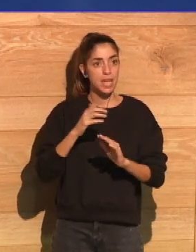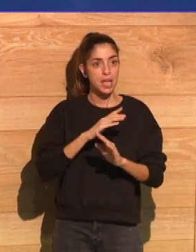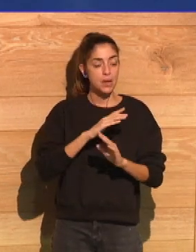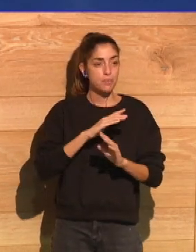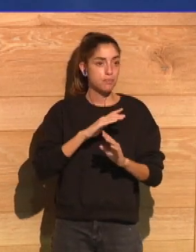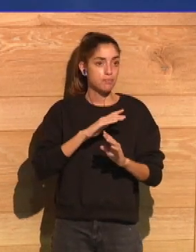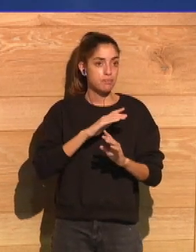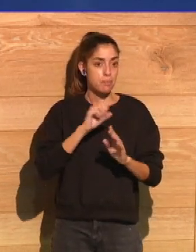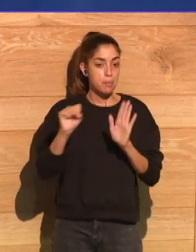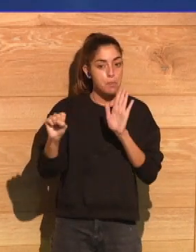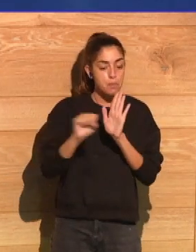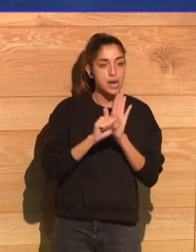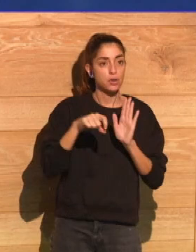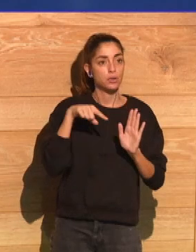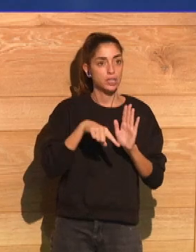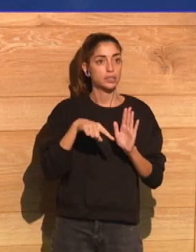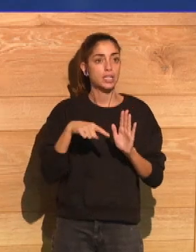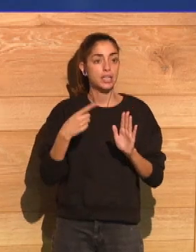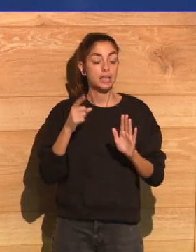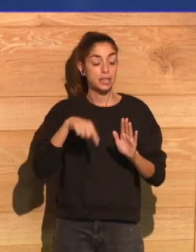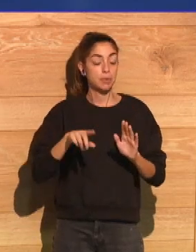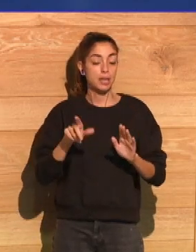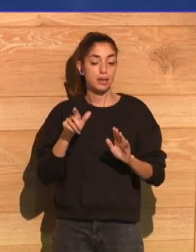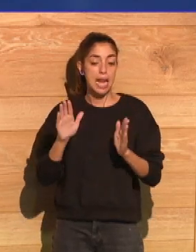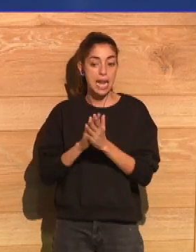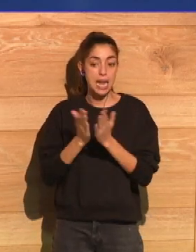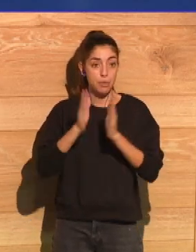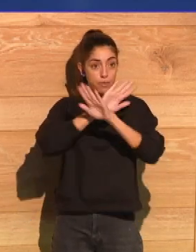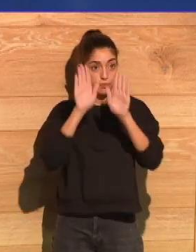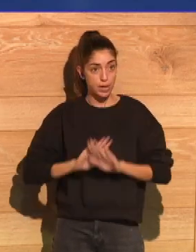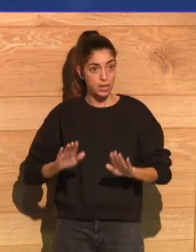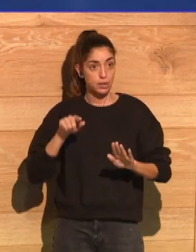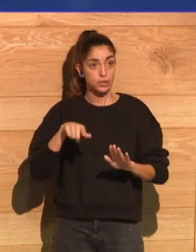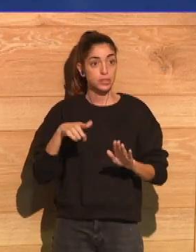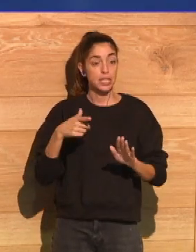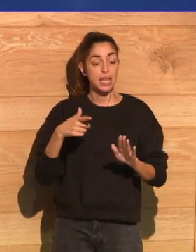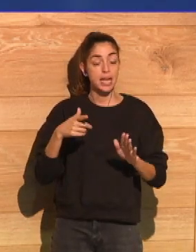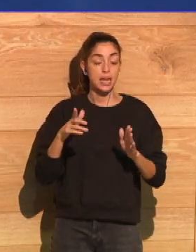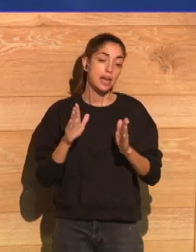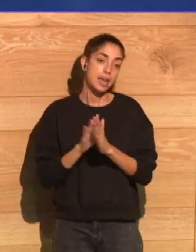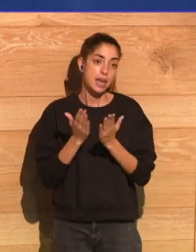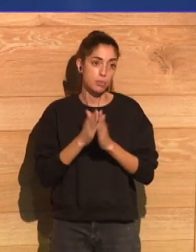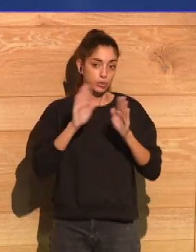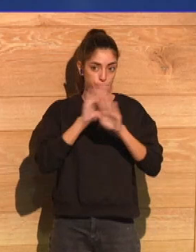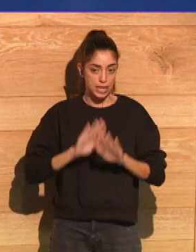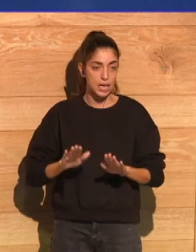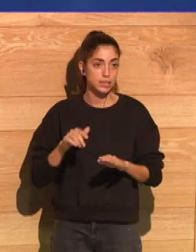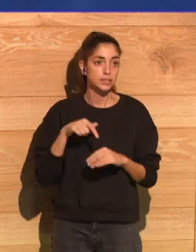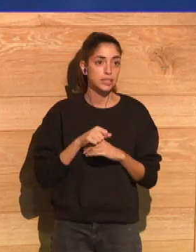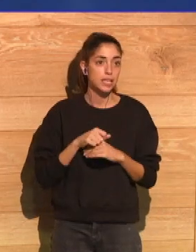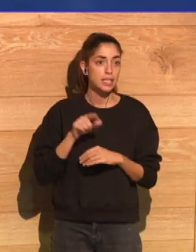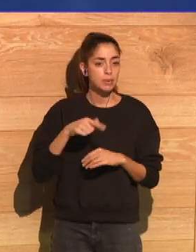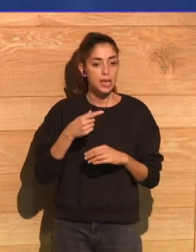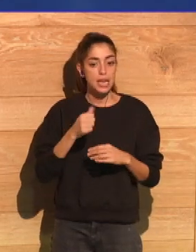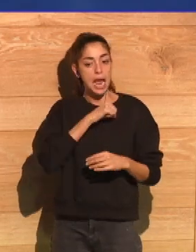recibió tantos reconocimientos, fue finalista también, por ejemplo, del National Book Critics Award. Es una biografía, una